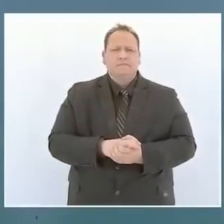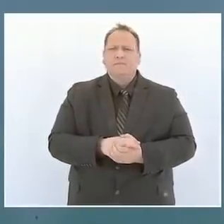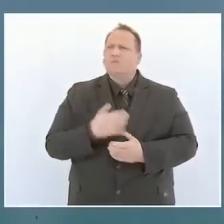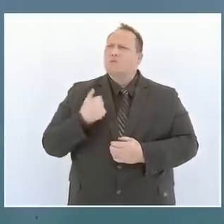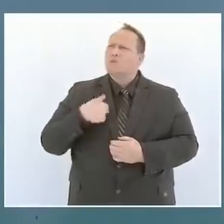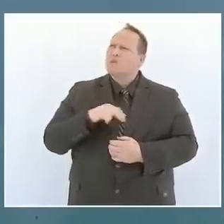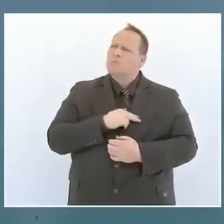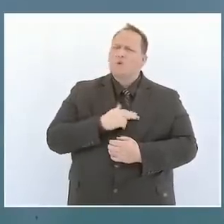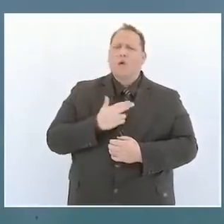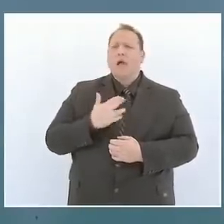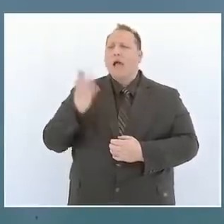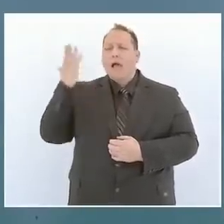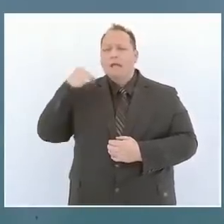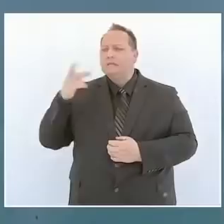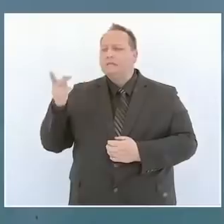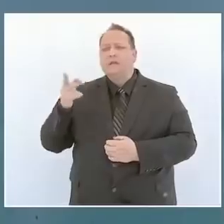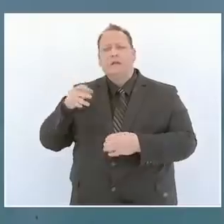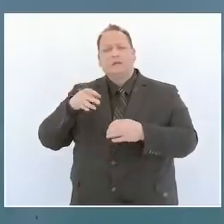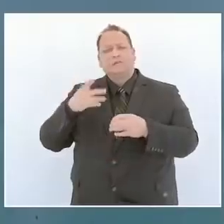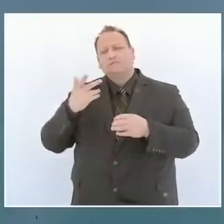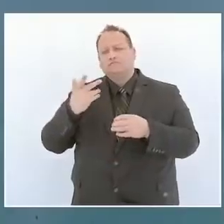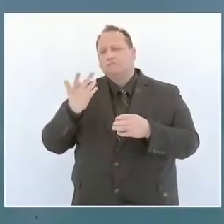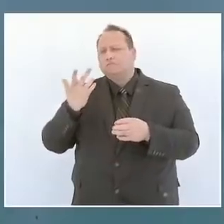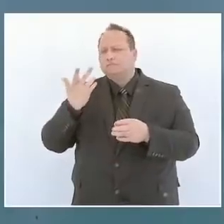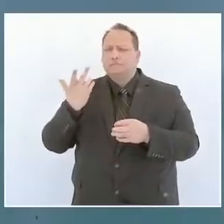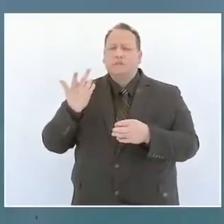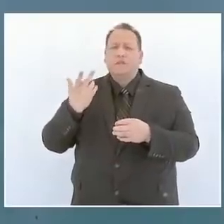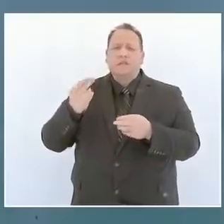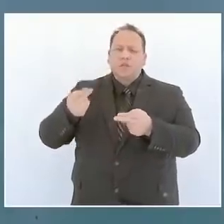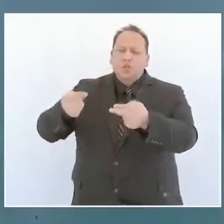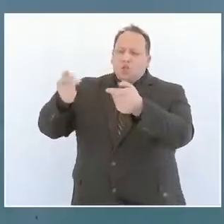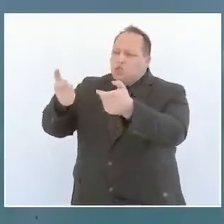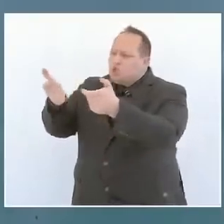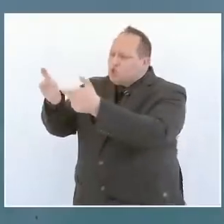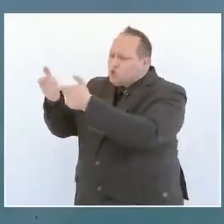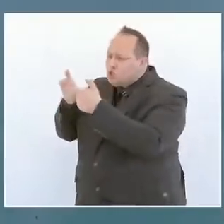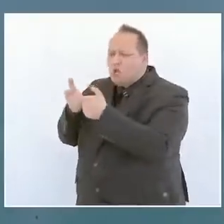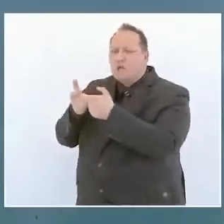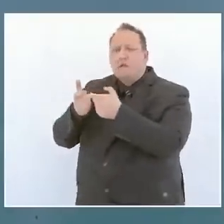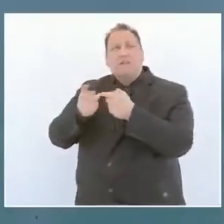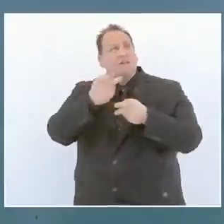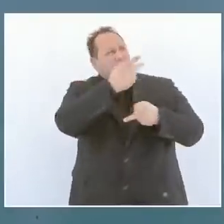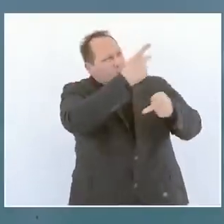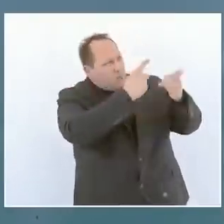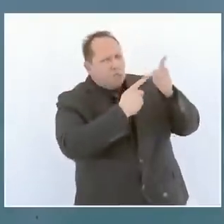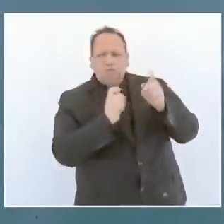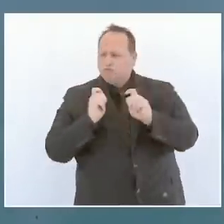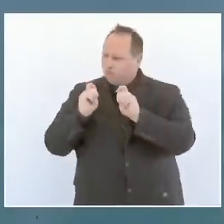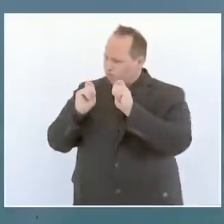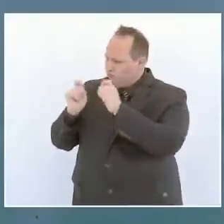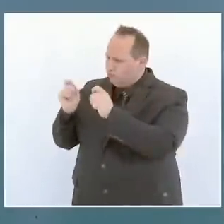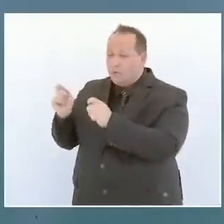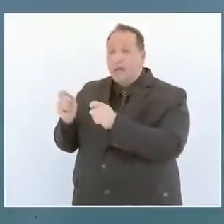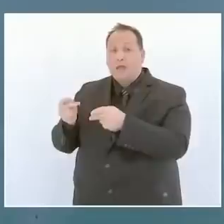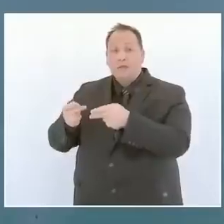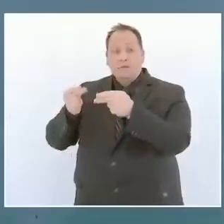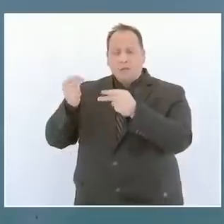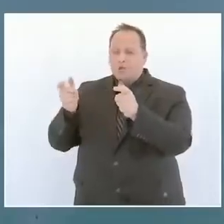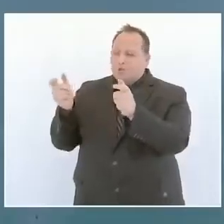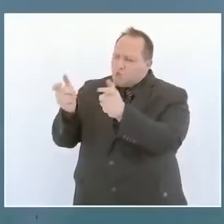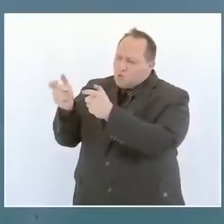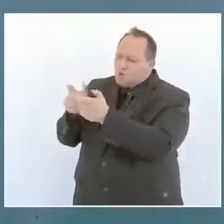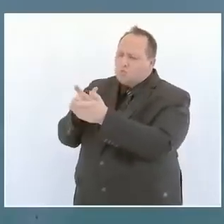hemos entregado créditos para pequeños comerciantes, pequeños empresarios,